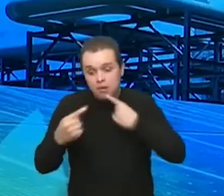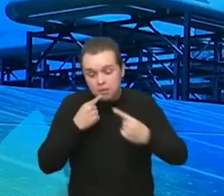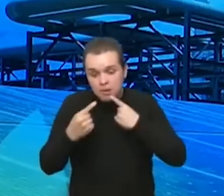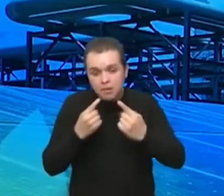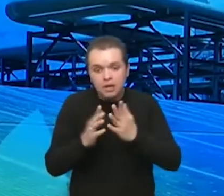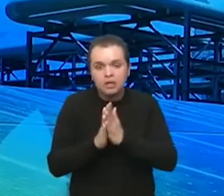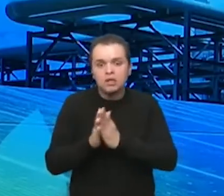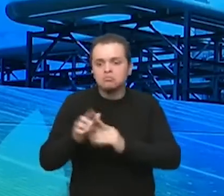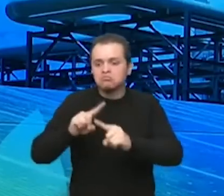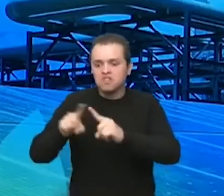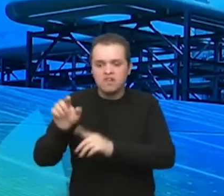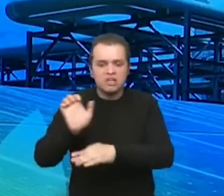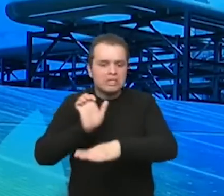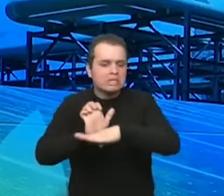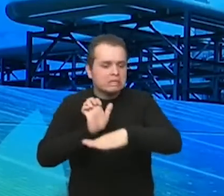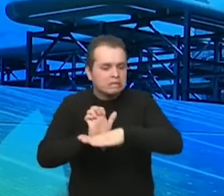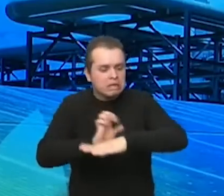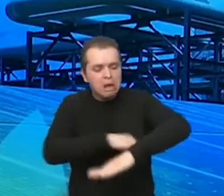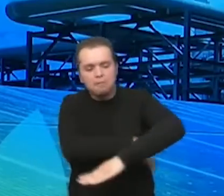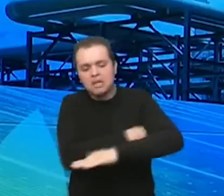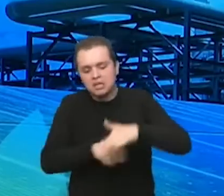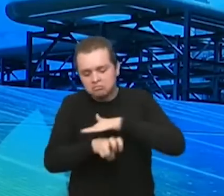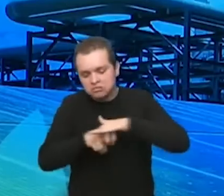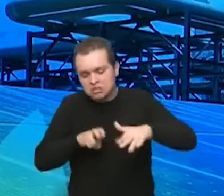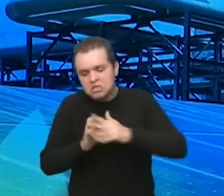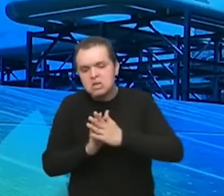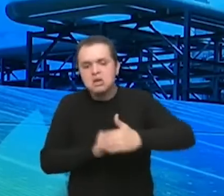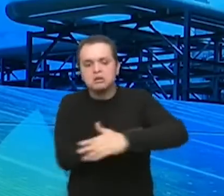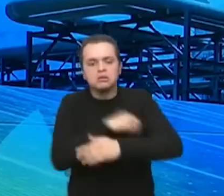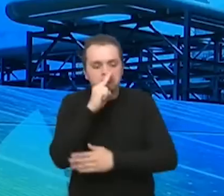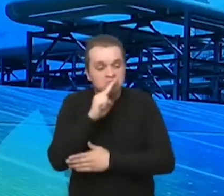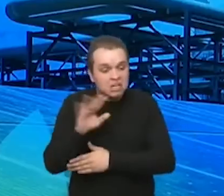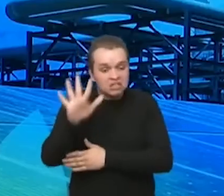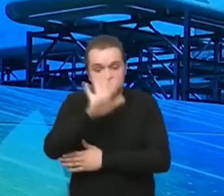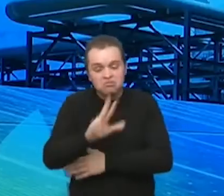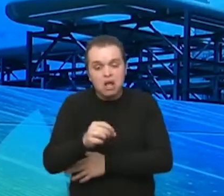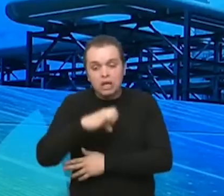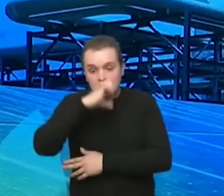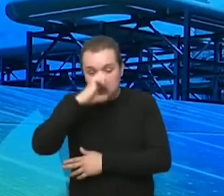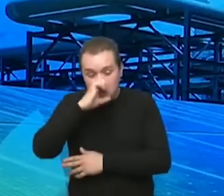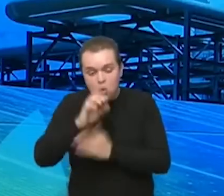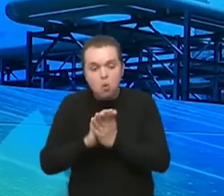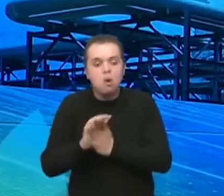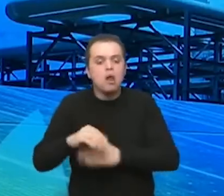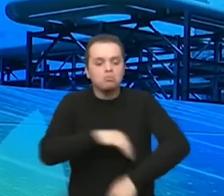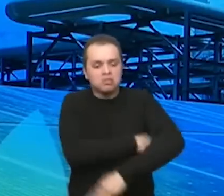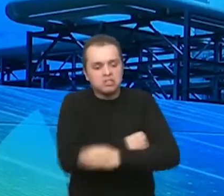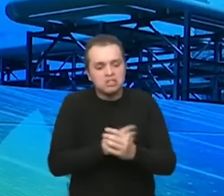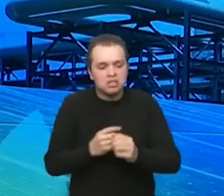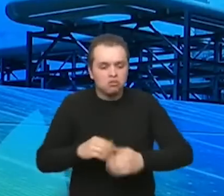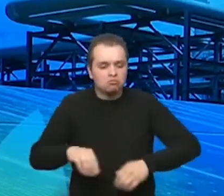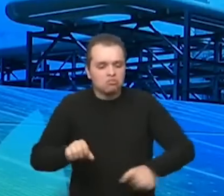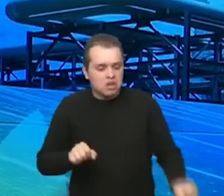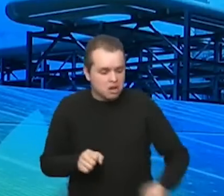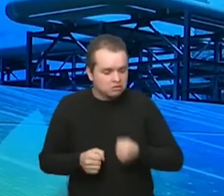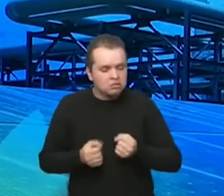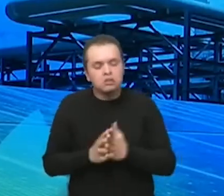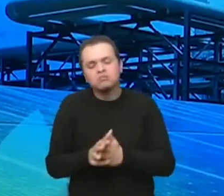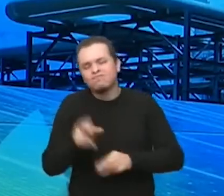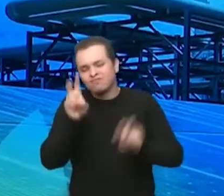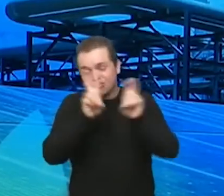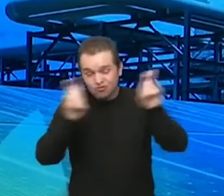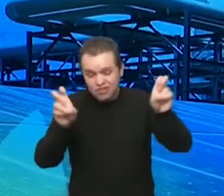está en manos de las entidades del gobierno el Ministerio de finanzas energía hidrocarburos y el Ministerio de Hacienda pero son